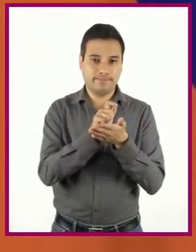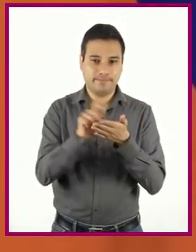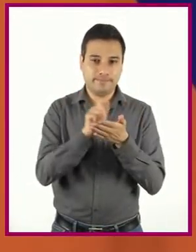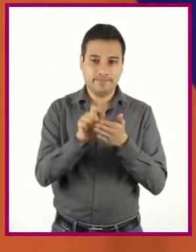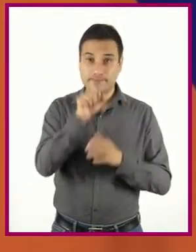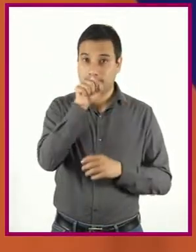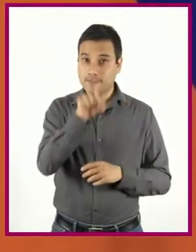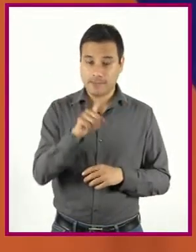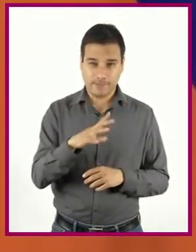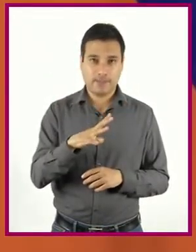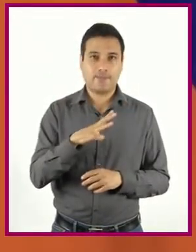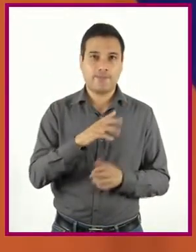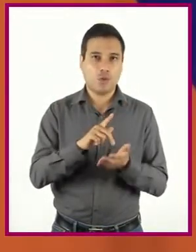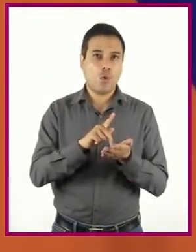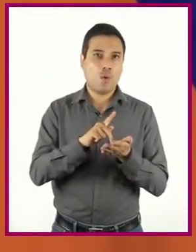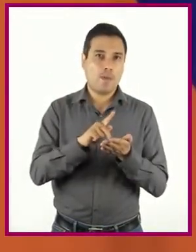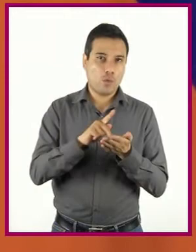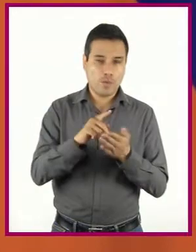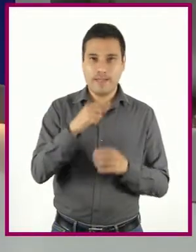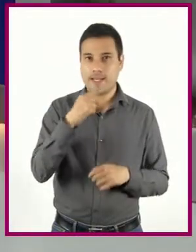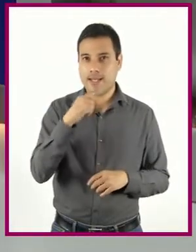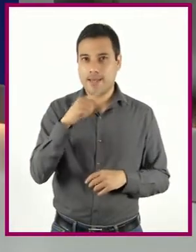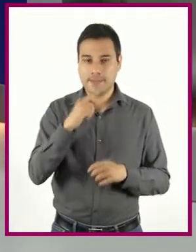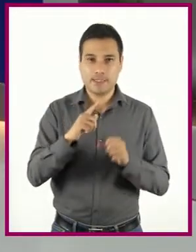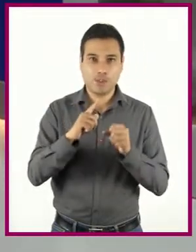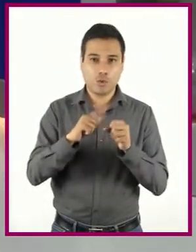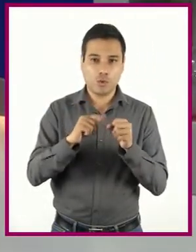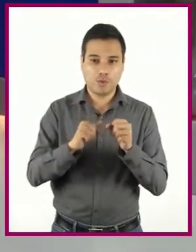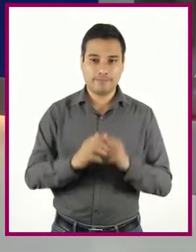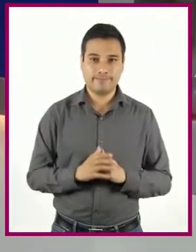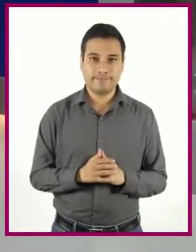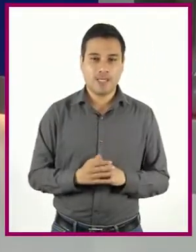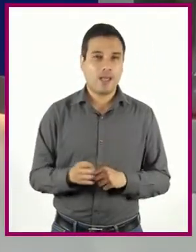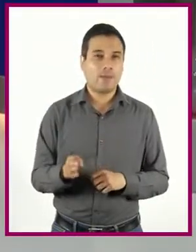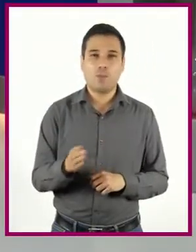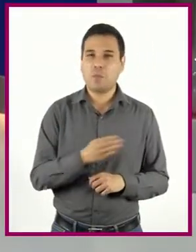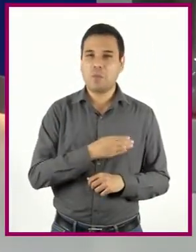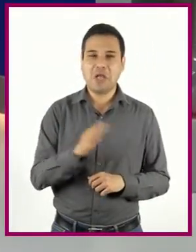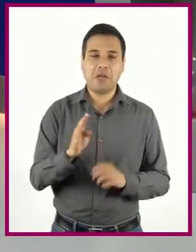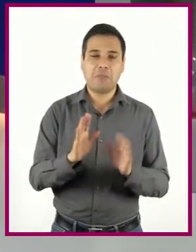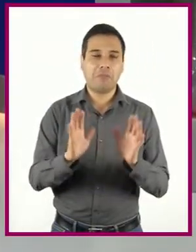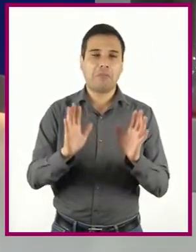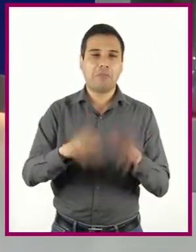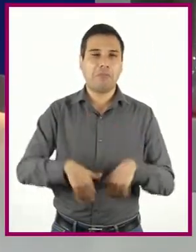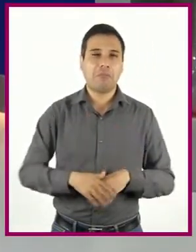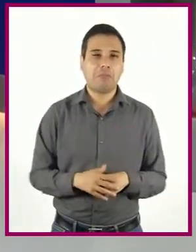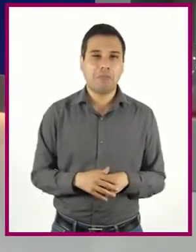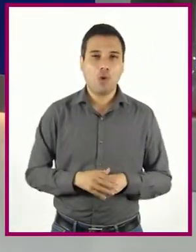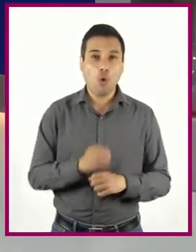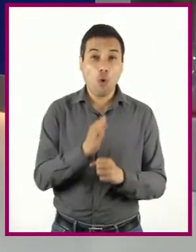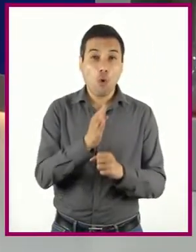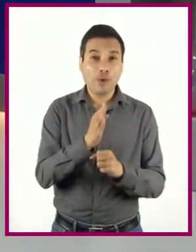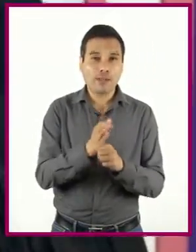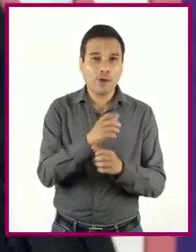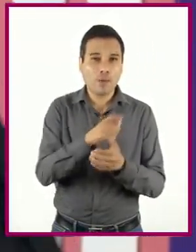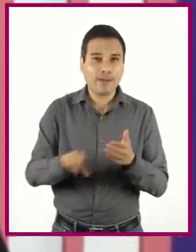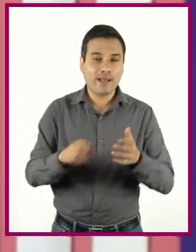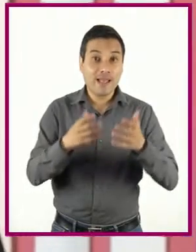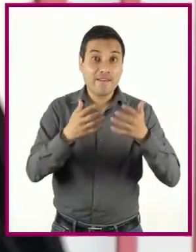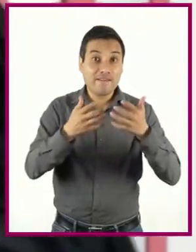sus bolígrafos, lápices y colores. Ah, bueno, como sea. Acabo de comprar una fábrica